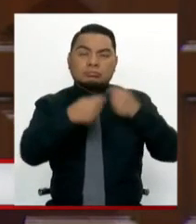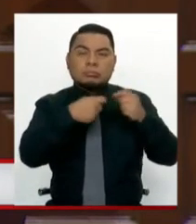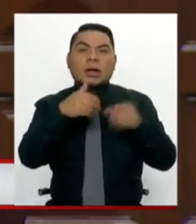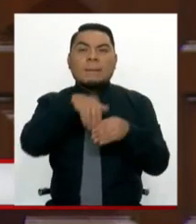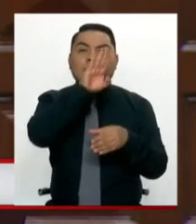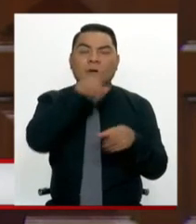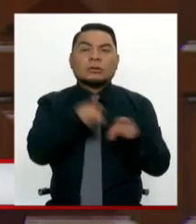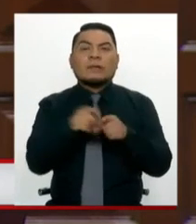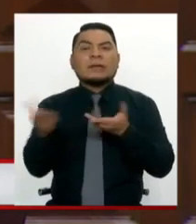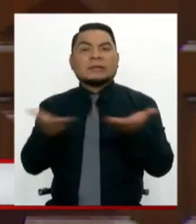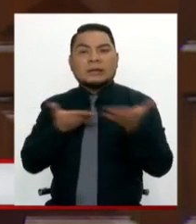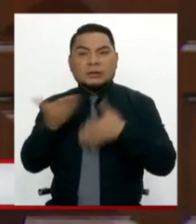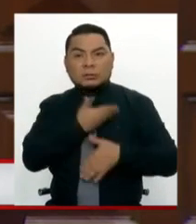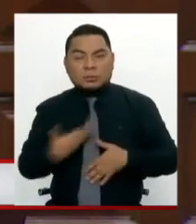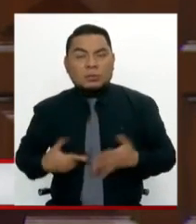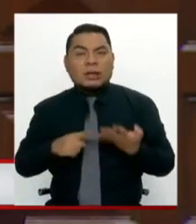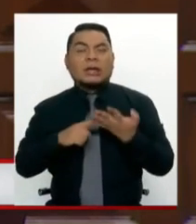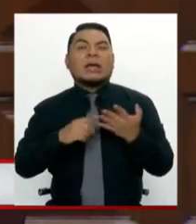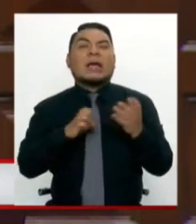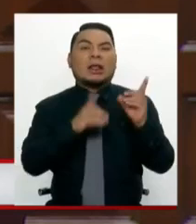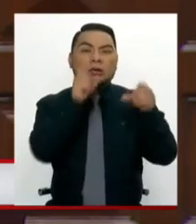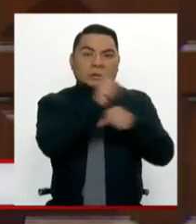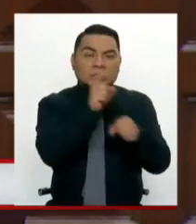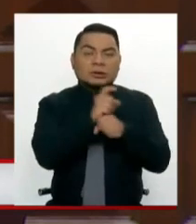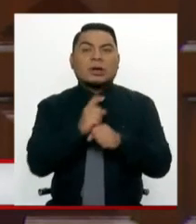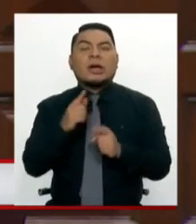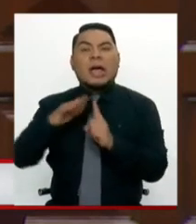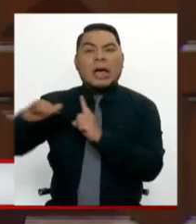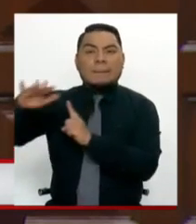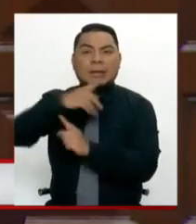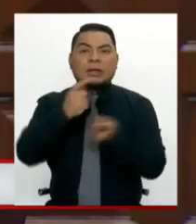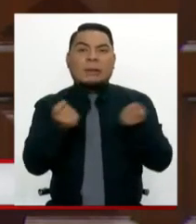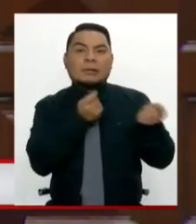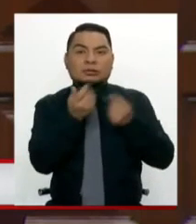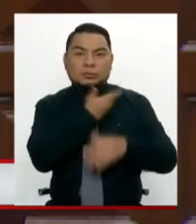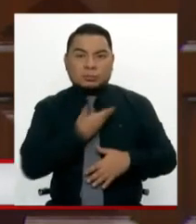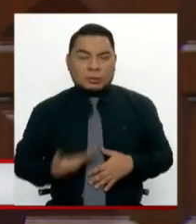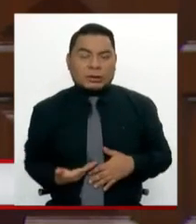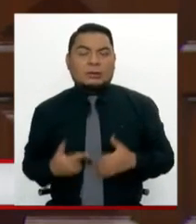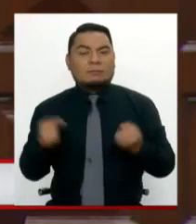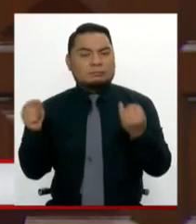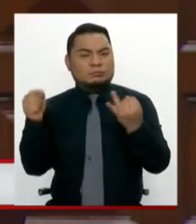servicios públicos, educación, ambiente y administración pública.